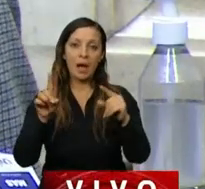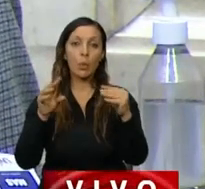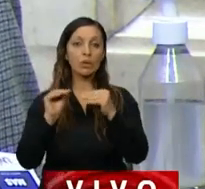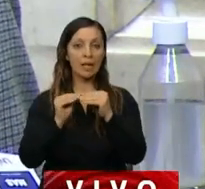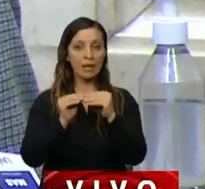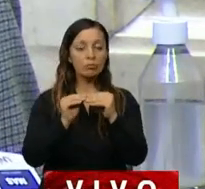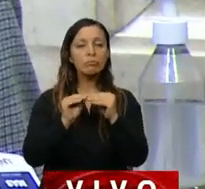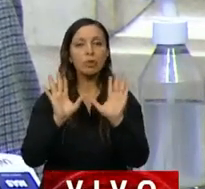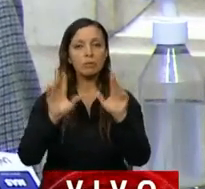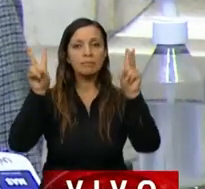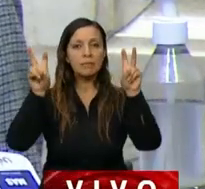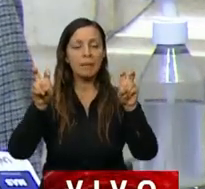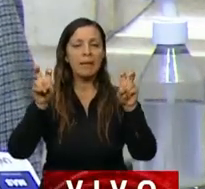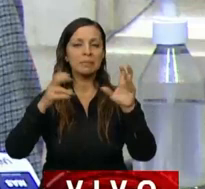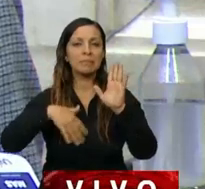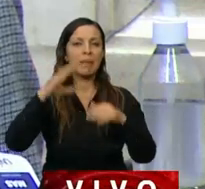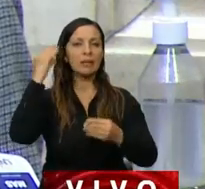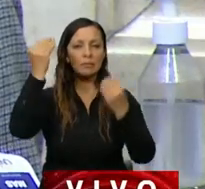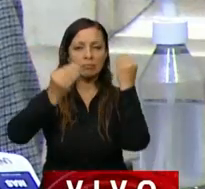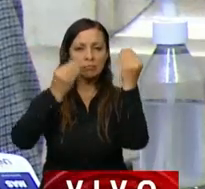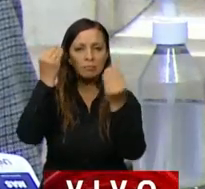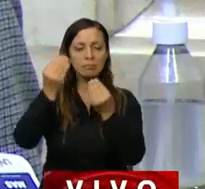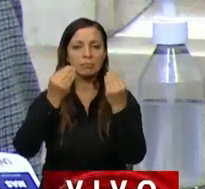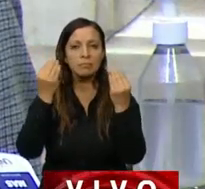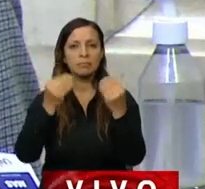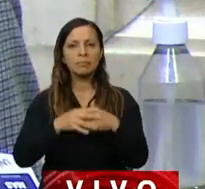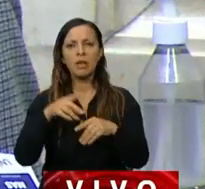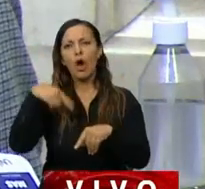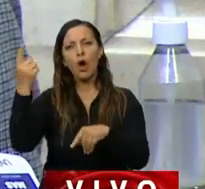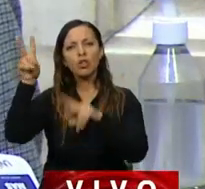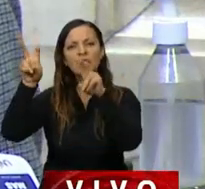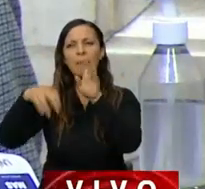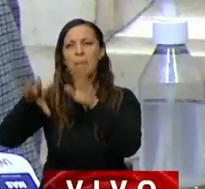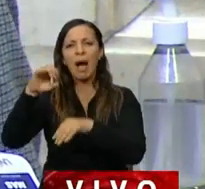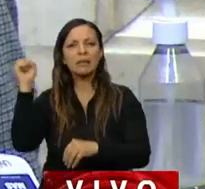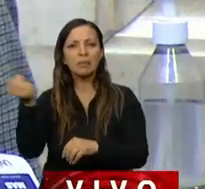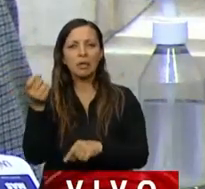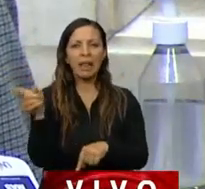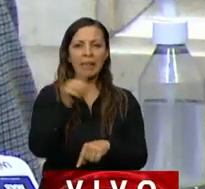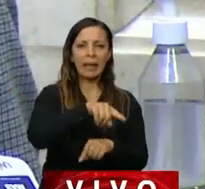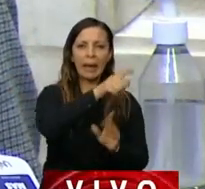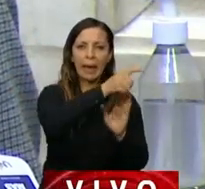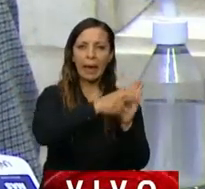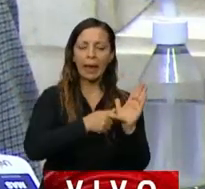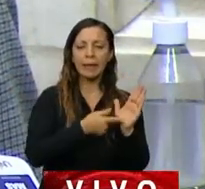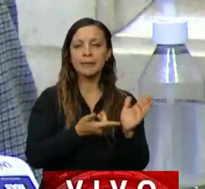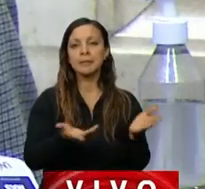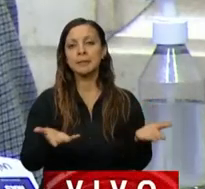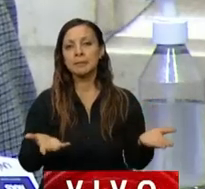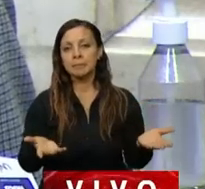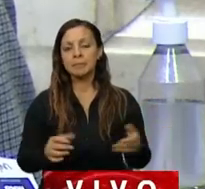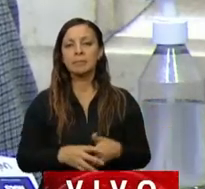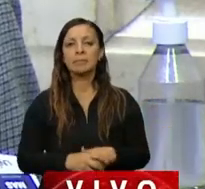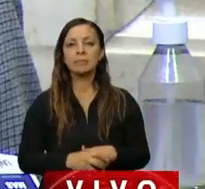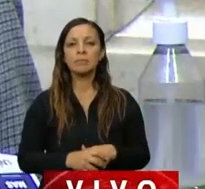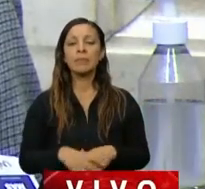preocupantes para la ciudadanía que tratar este sistema o esta cuestión electoral. Y